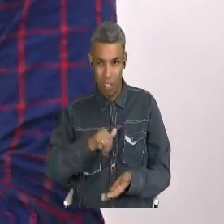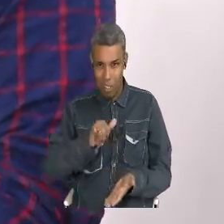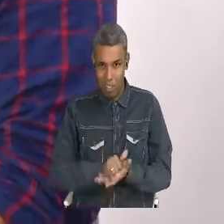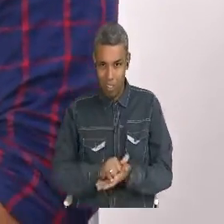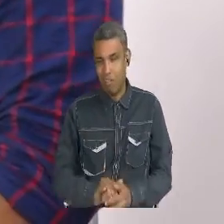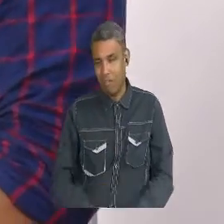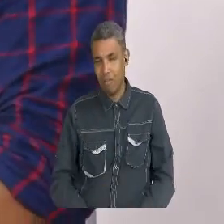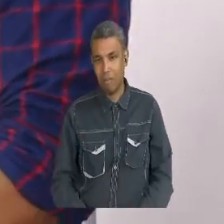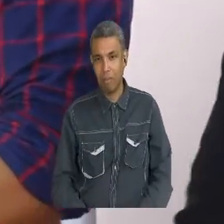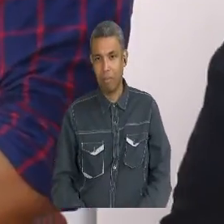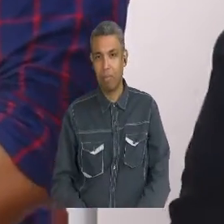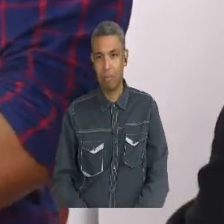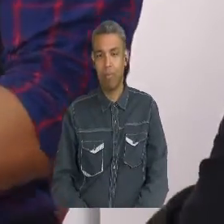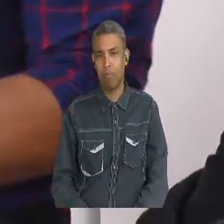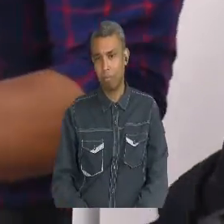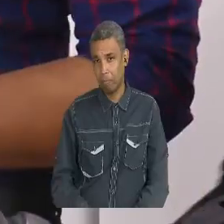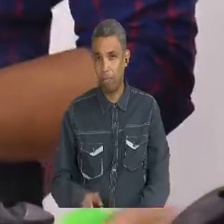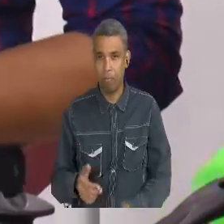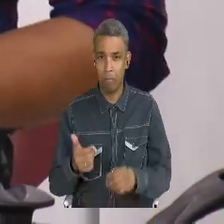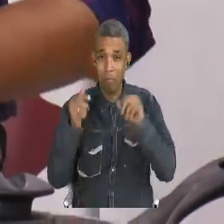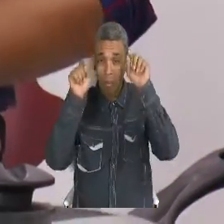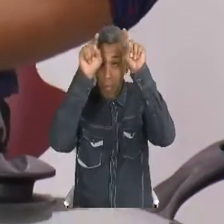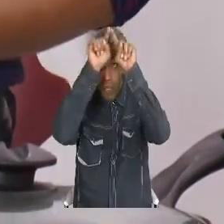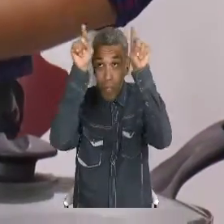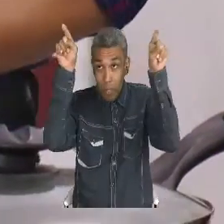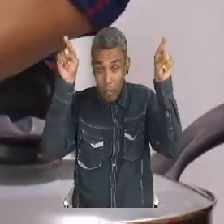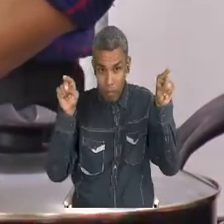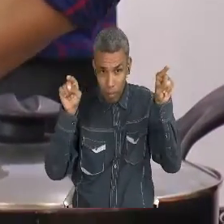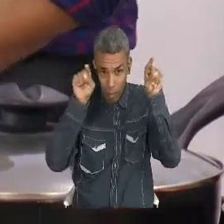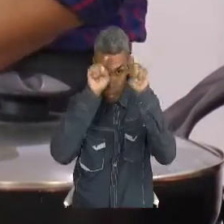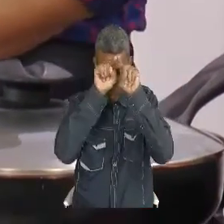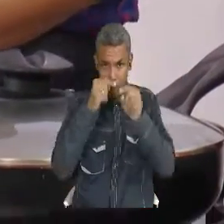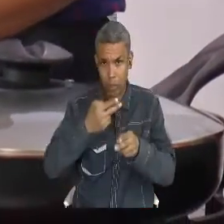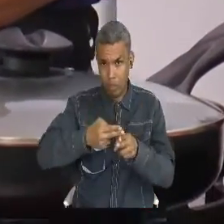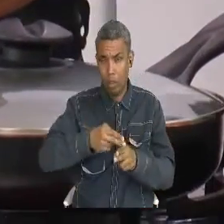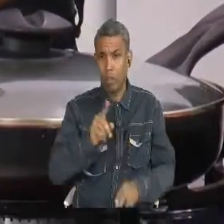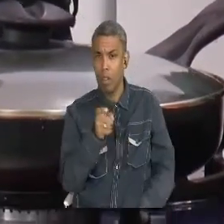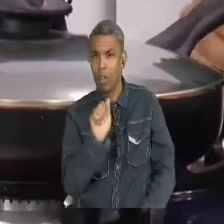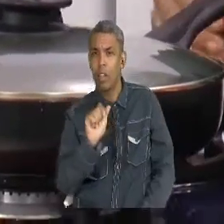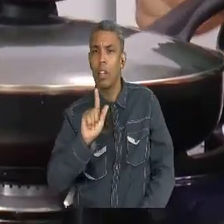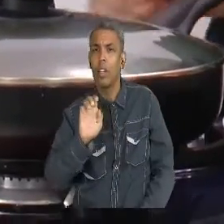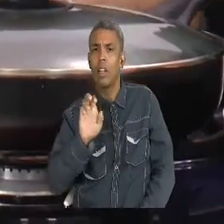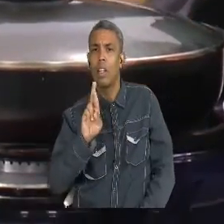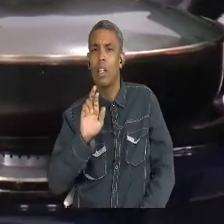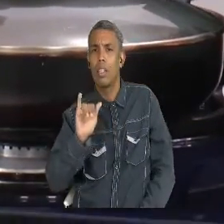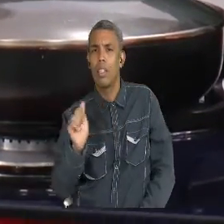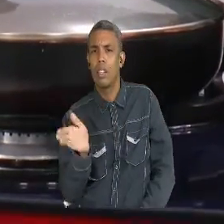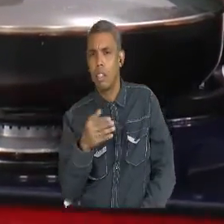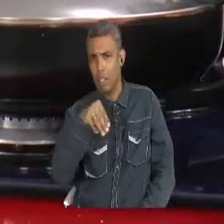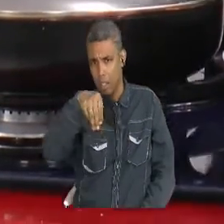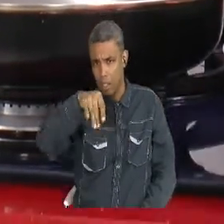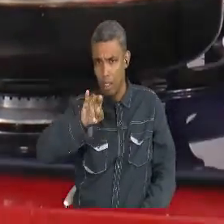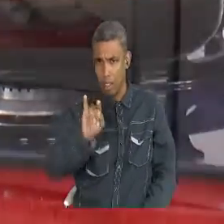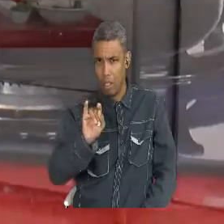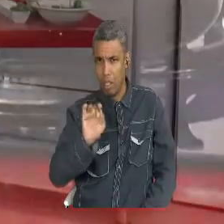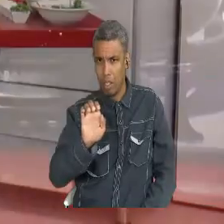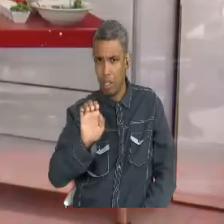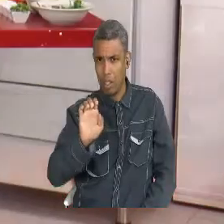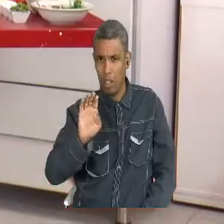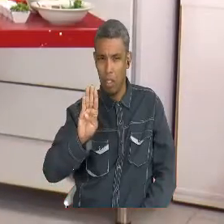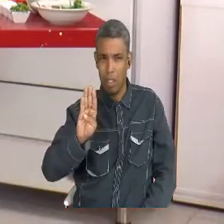el otro punto que se llama Galería de Muebles, que lleva más de 4 años dentro del mercado. Yo creo que con esa cebolla es suficiente. Vale, Víctor.